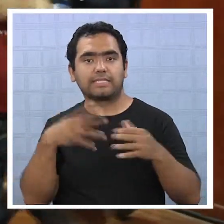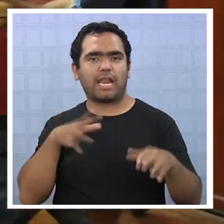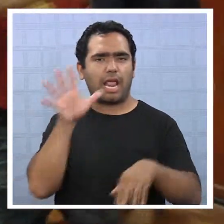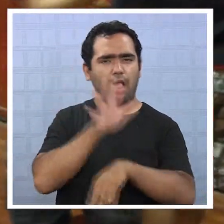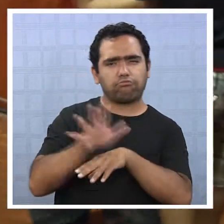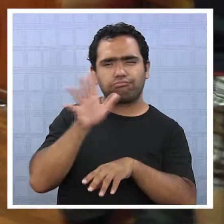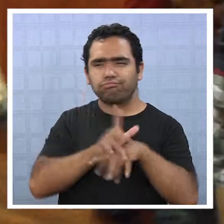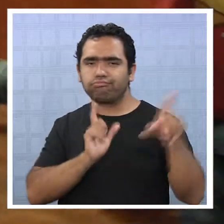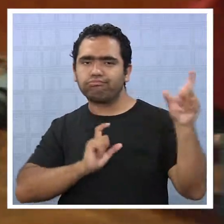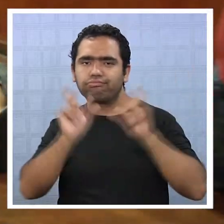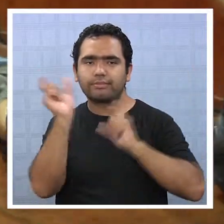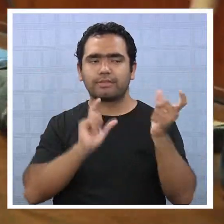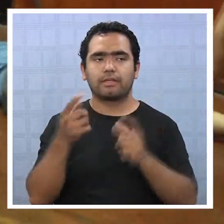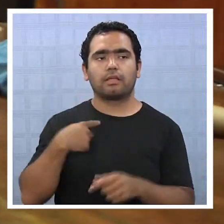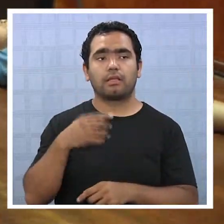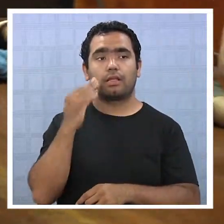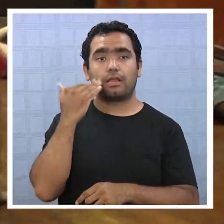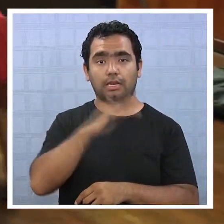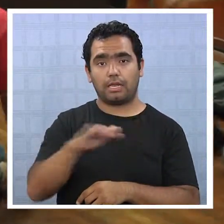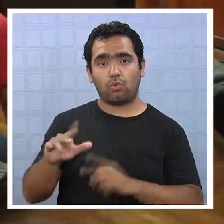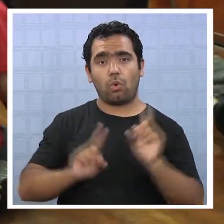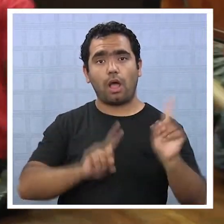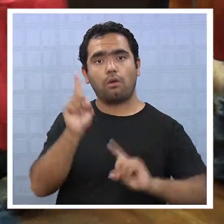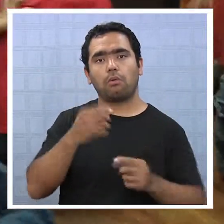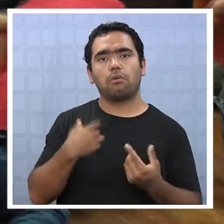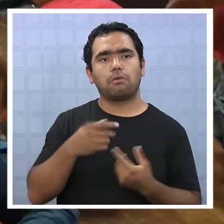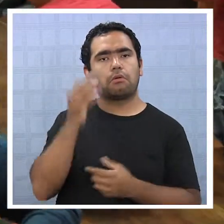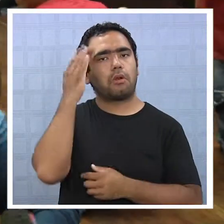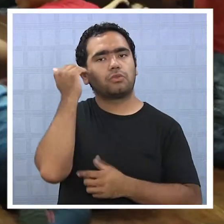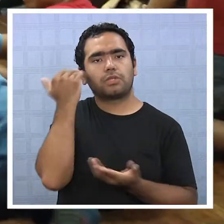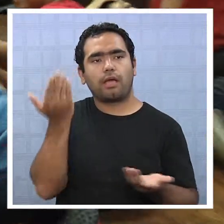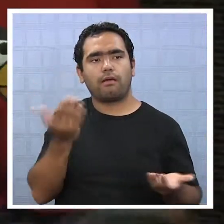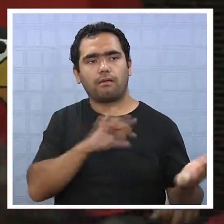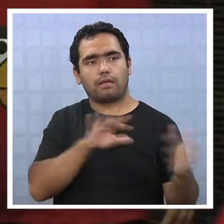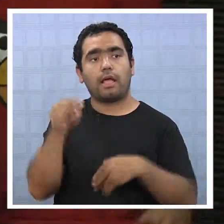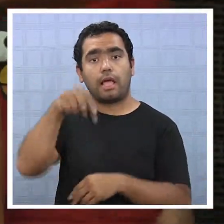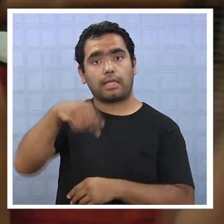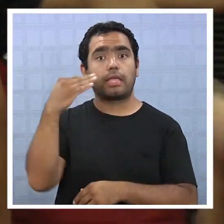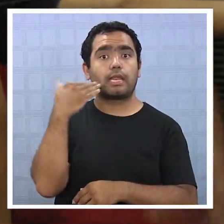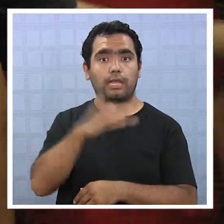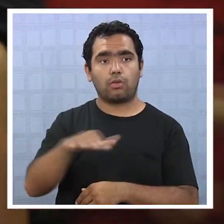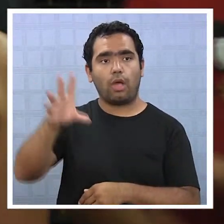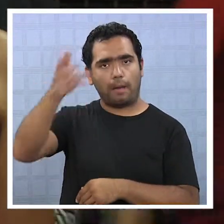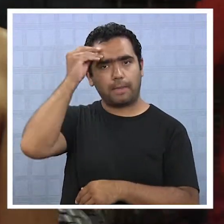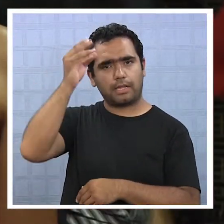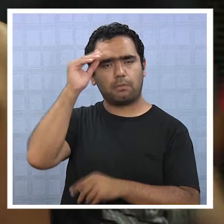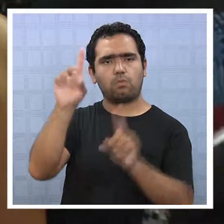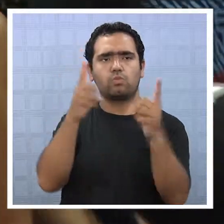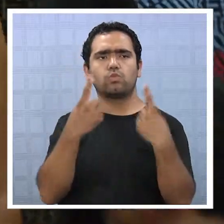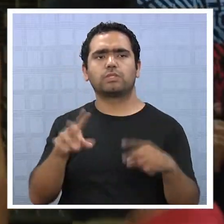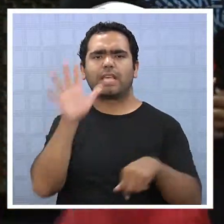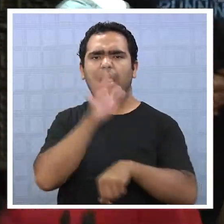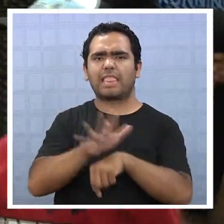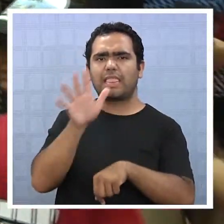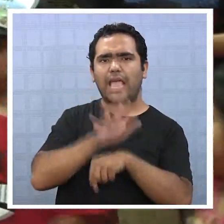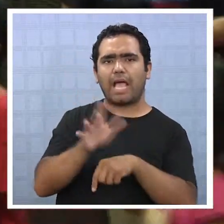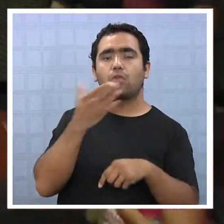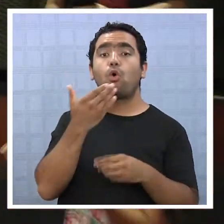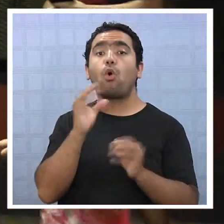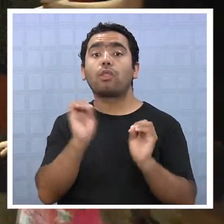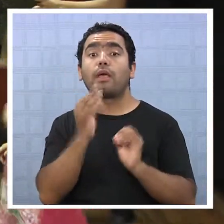a hacer arte, cosa que de repente los niños ya nos van perdiendo de a poco. Aquí los niños aprenden música,